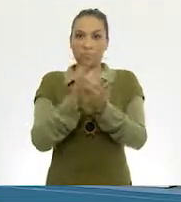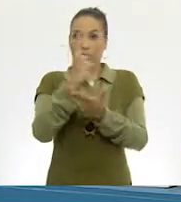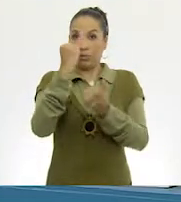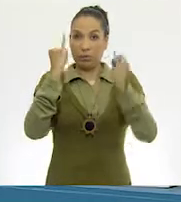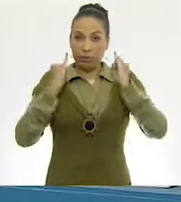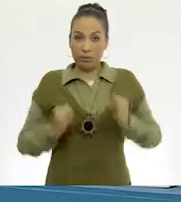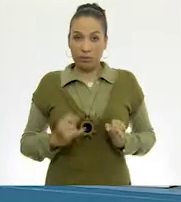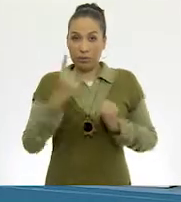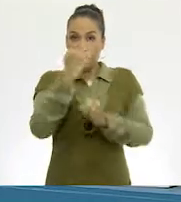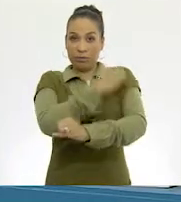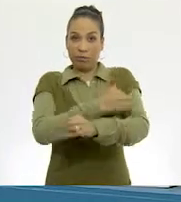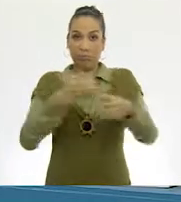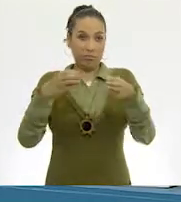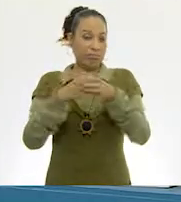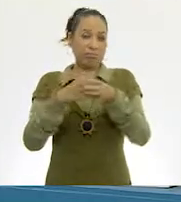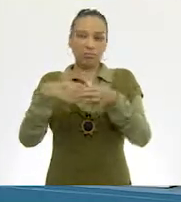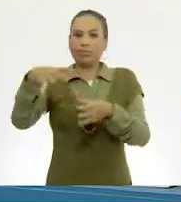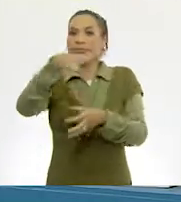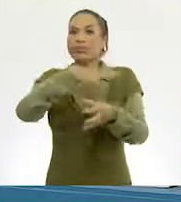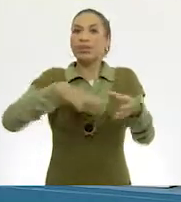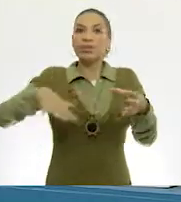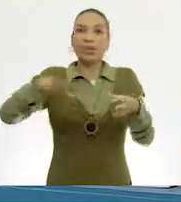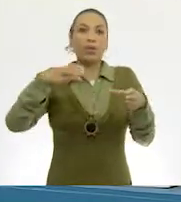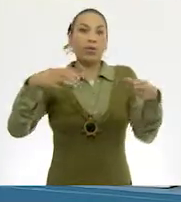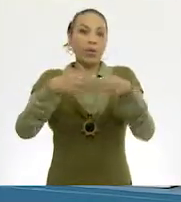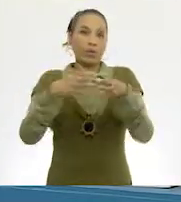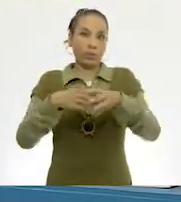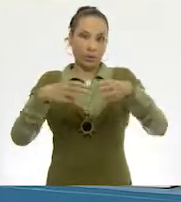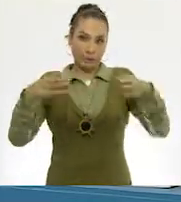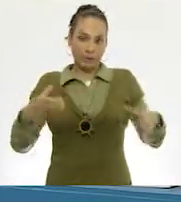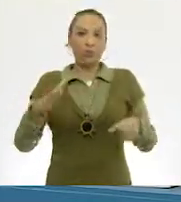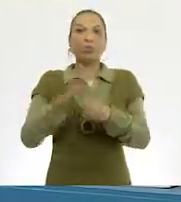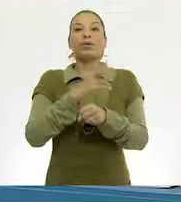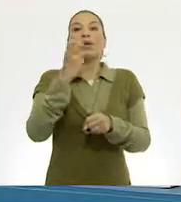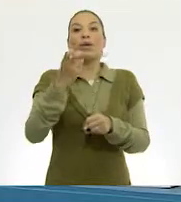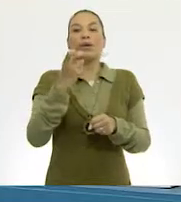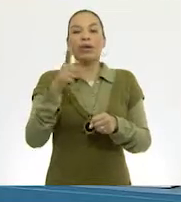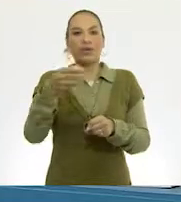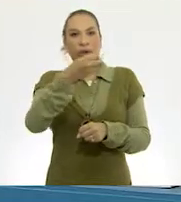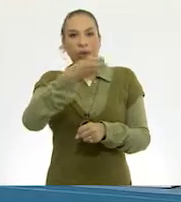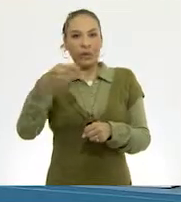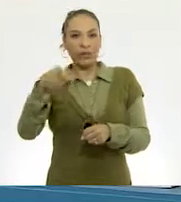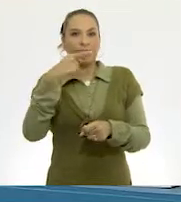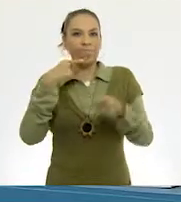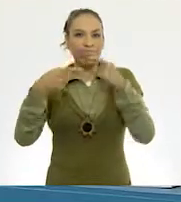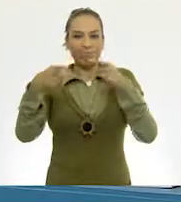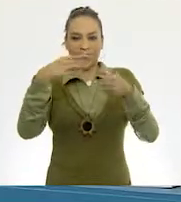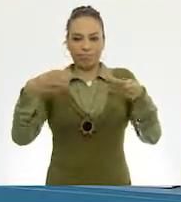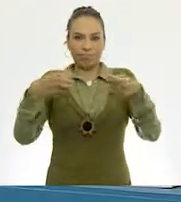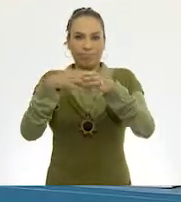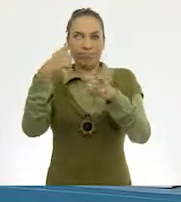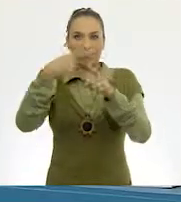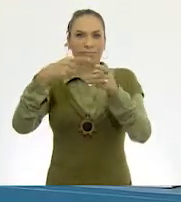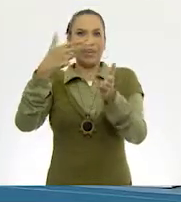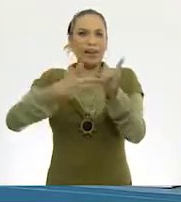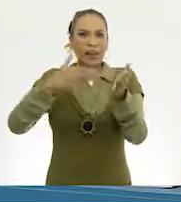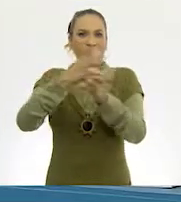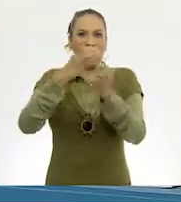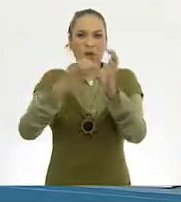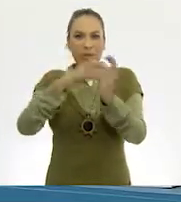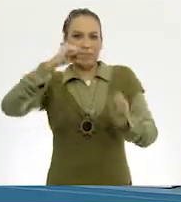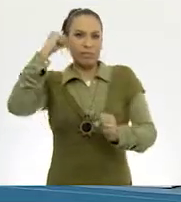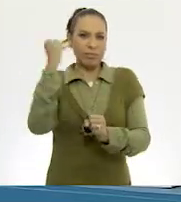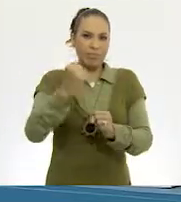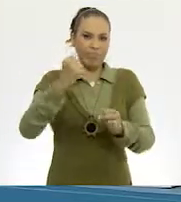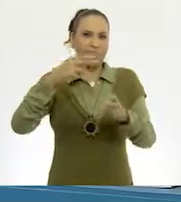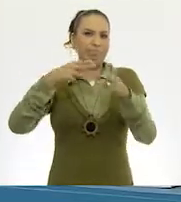individuo o de una familia, sino de toda una comunidad. Por eso, la organización y la elaboración de herramientas o armas fue un